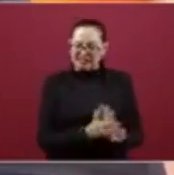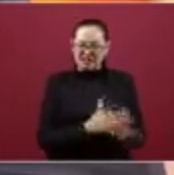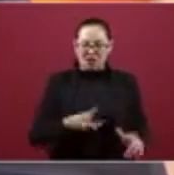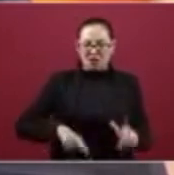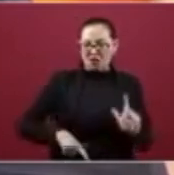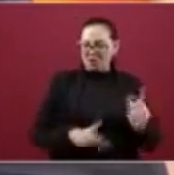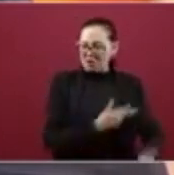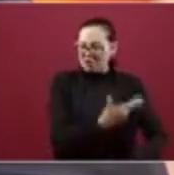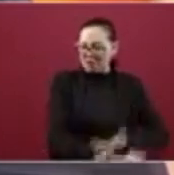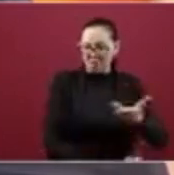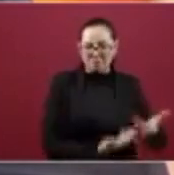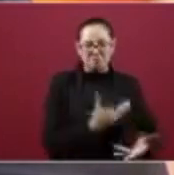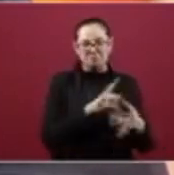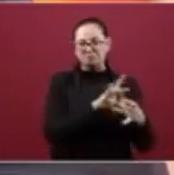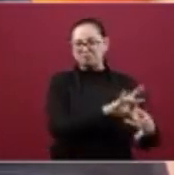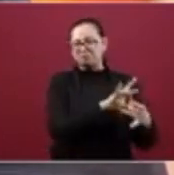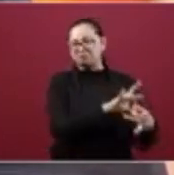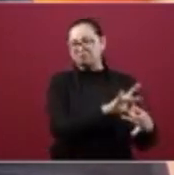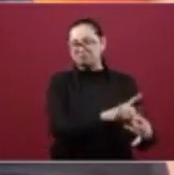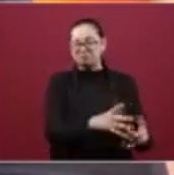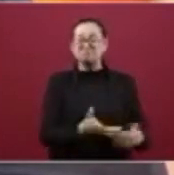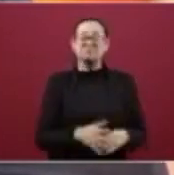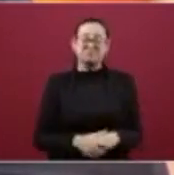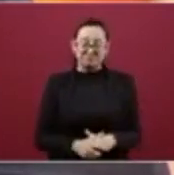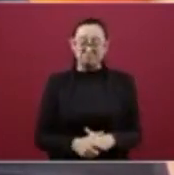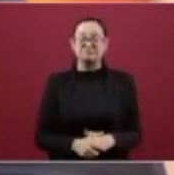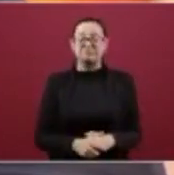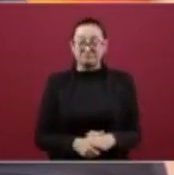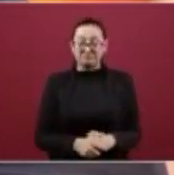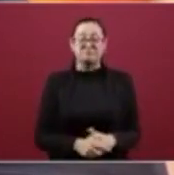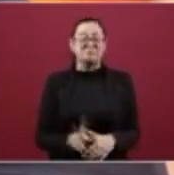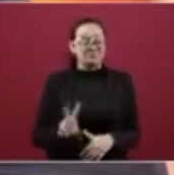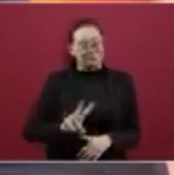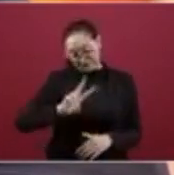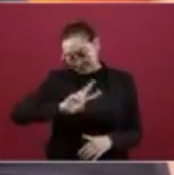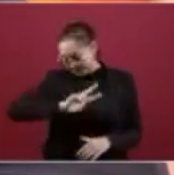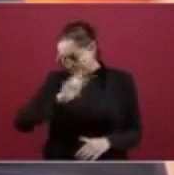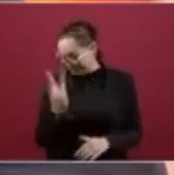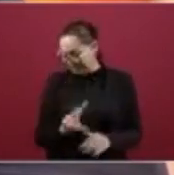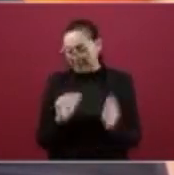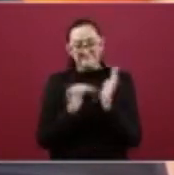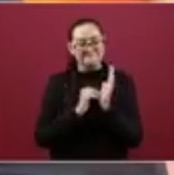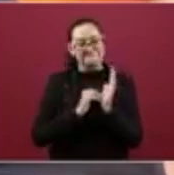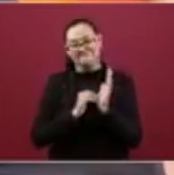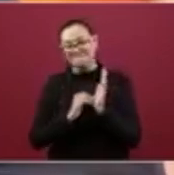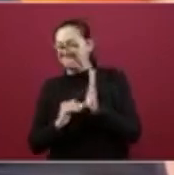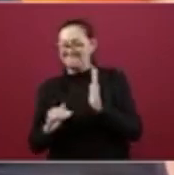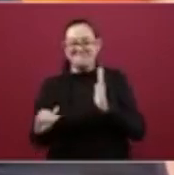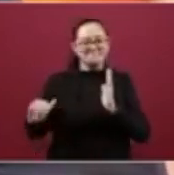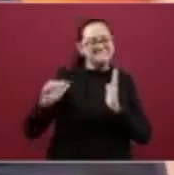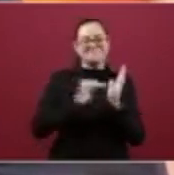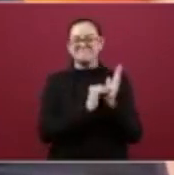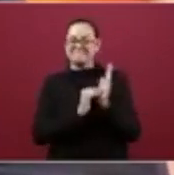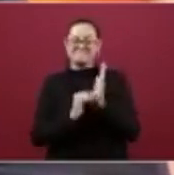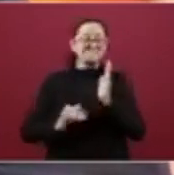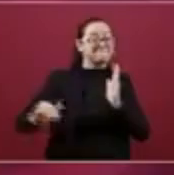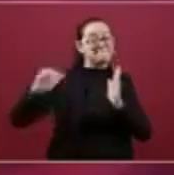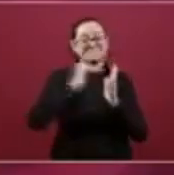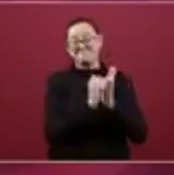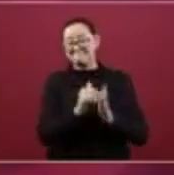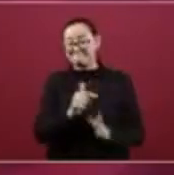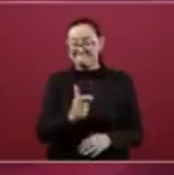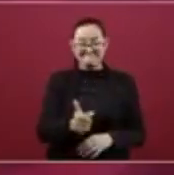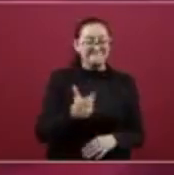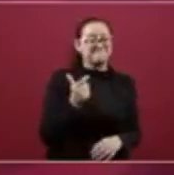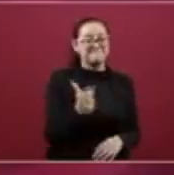públicos. En efecto, se trata de miles de millones de pesos. Vamos